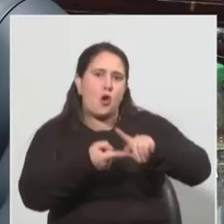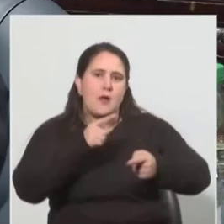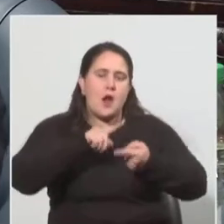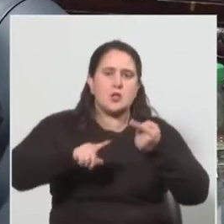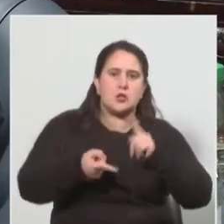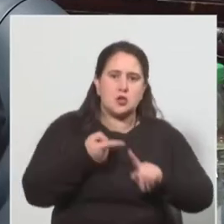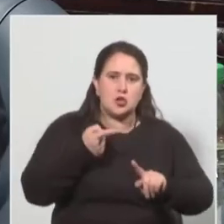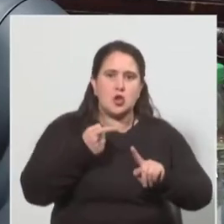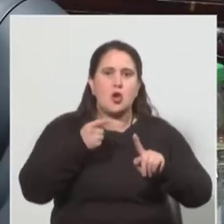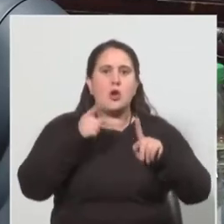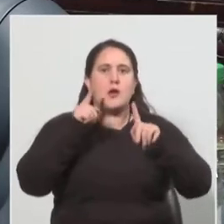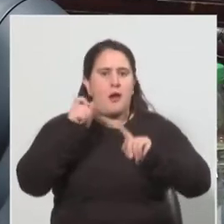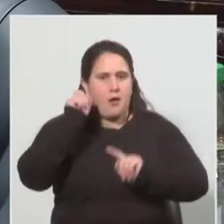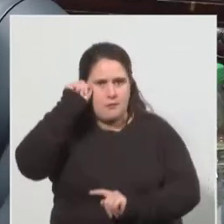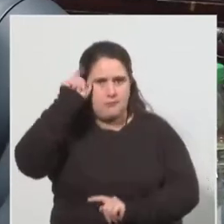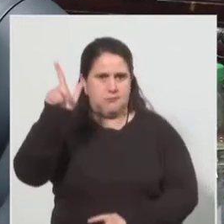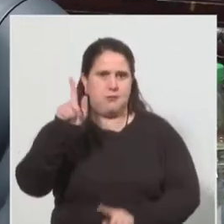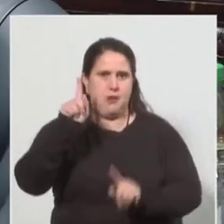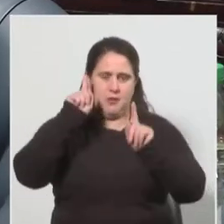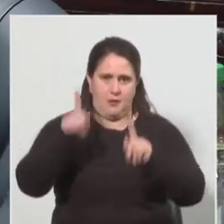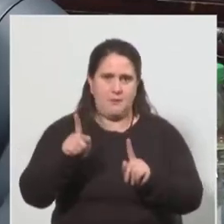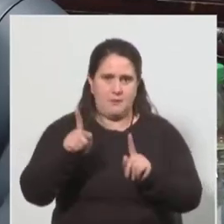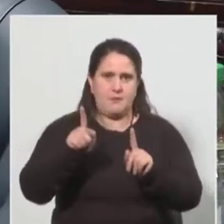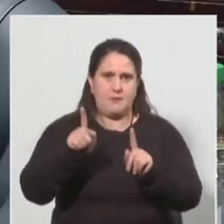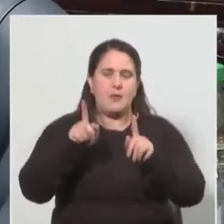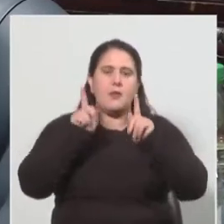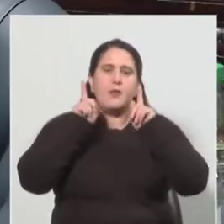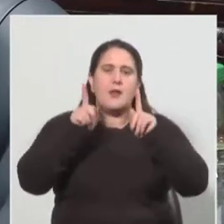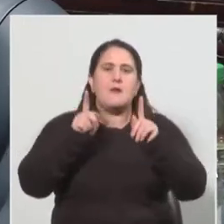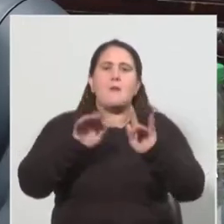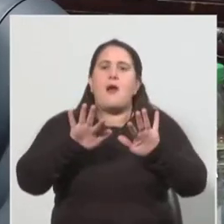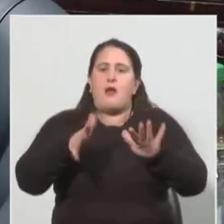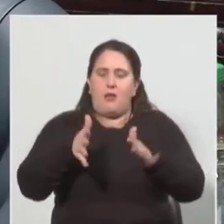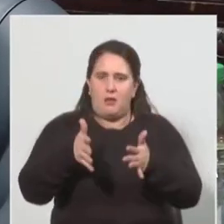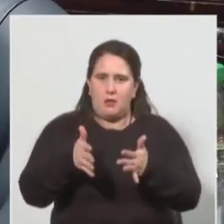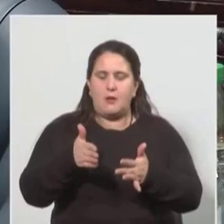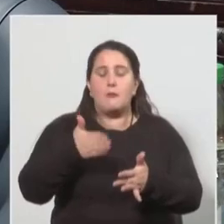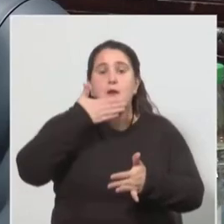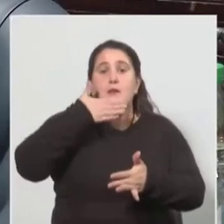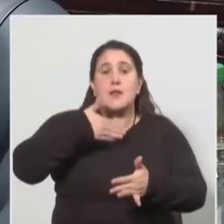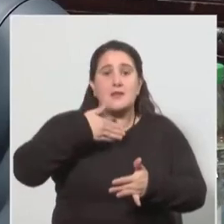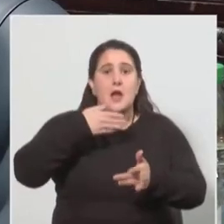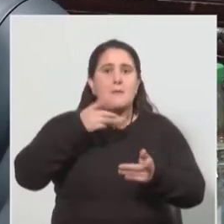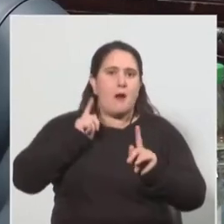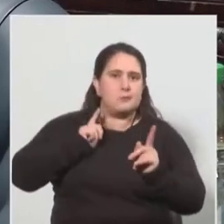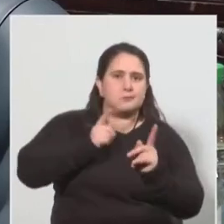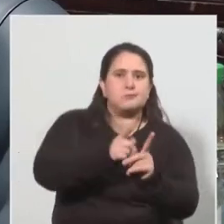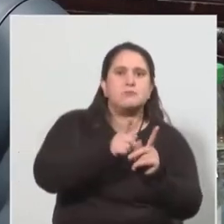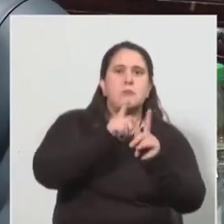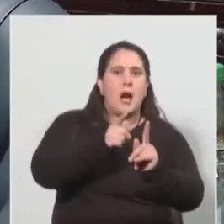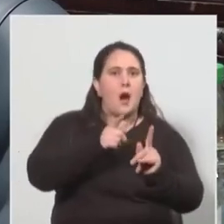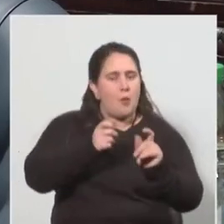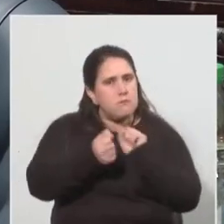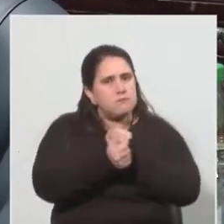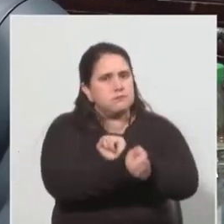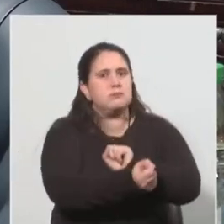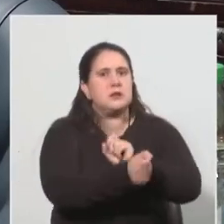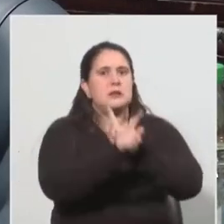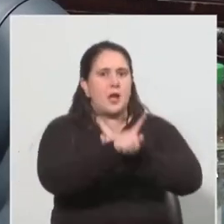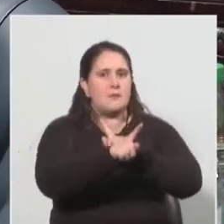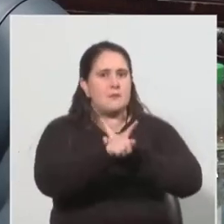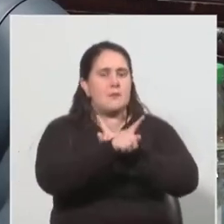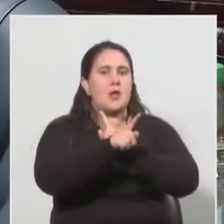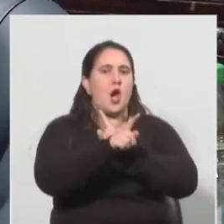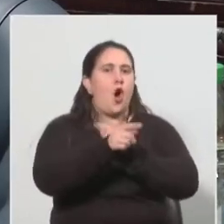coordinación e inteligencia en entender, perseguir y reprimir a las